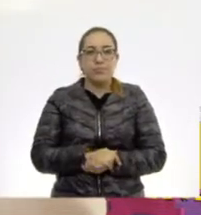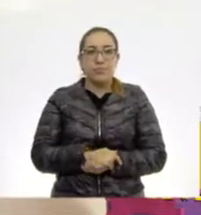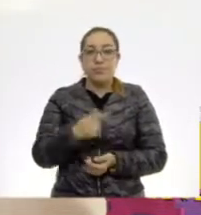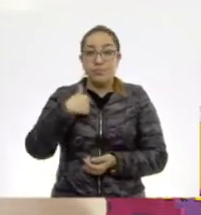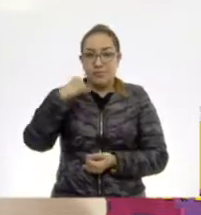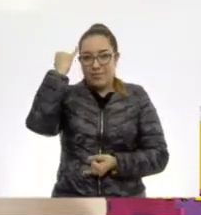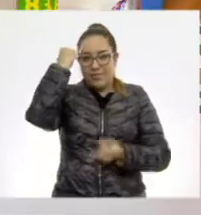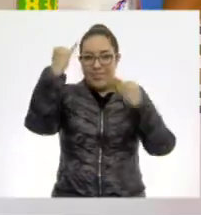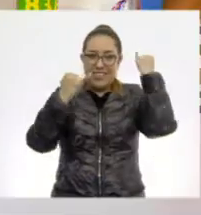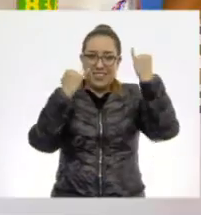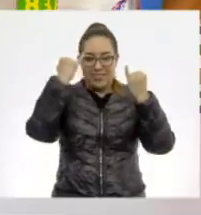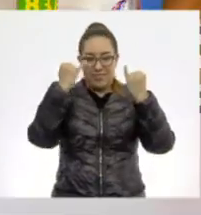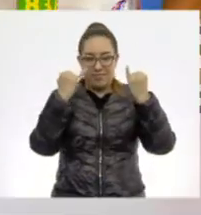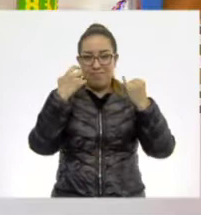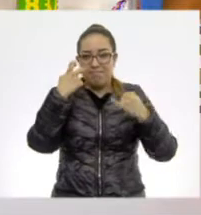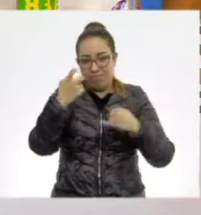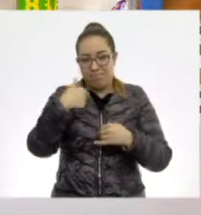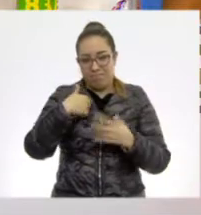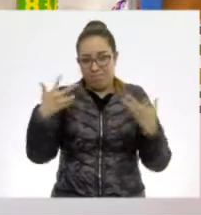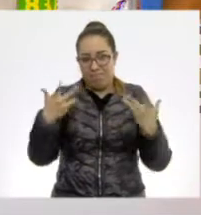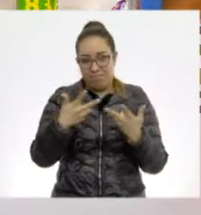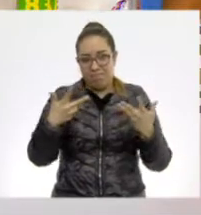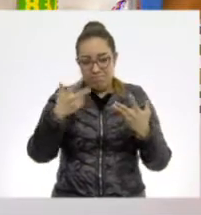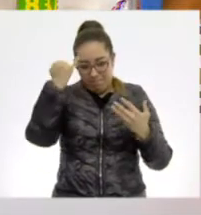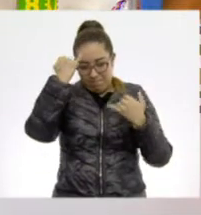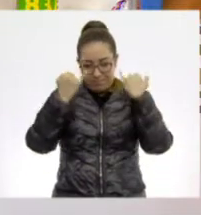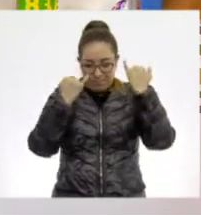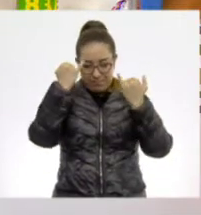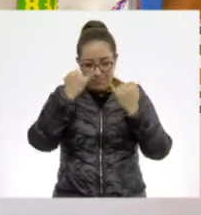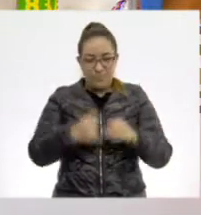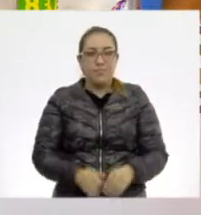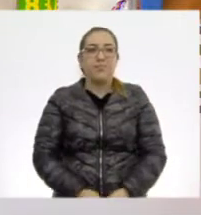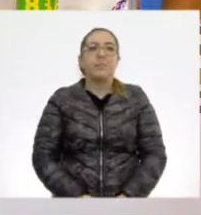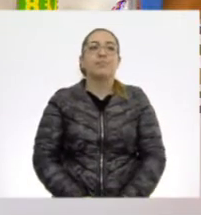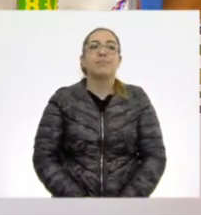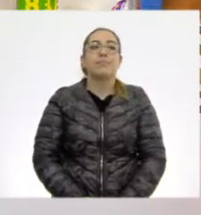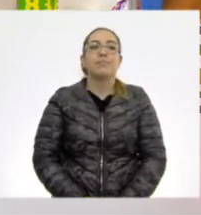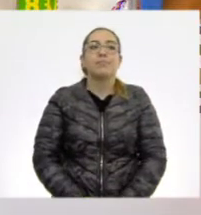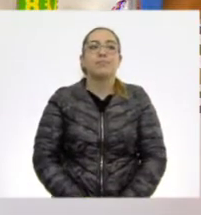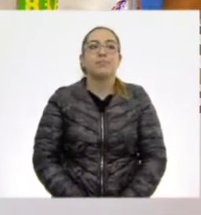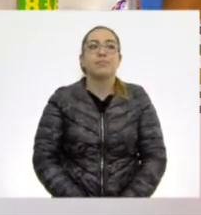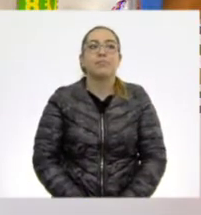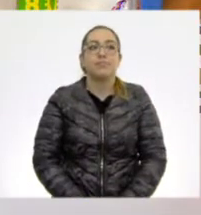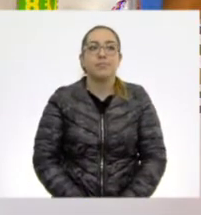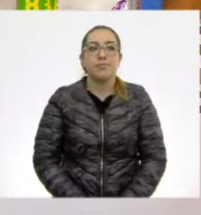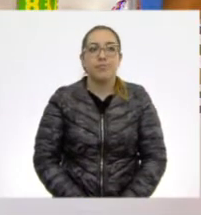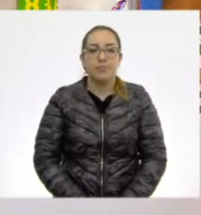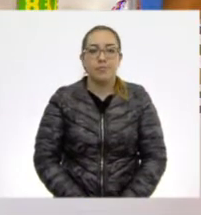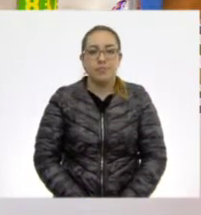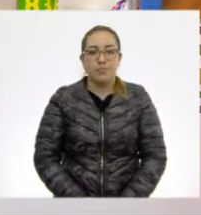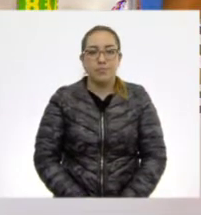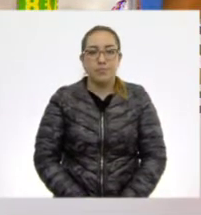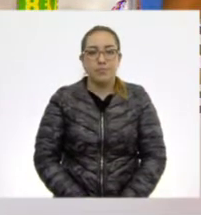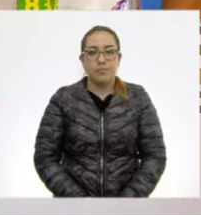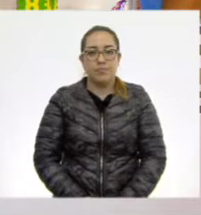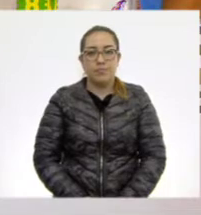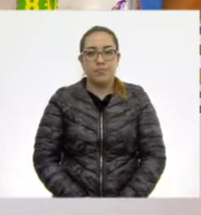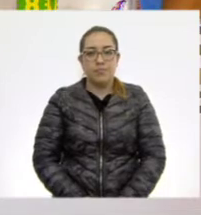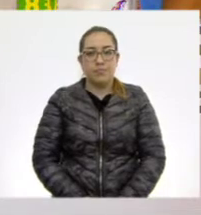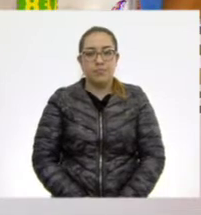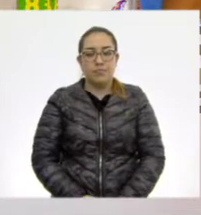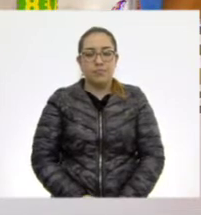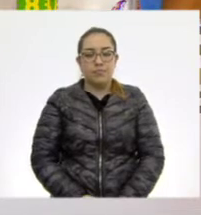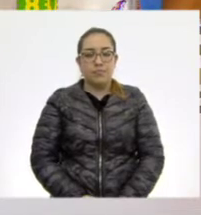Creativo. Ser creativo. Pero el rojo no se va a ver en la roja. Entonces vamos a cambiar de color en esta rosa. Y vamos a